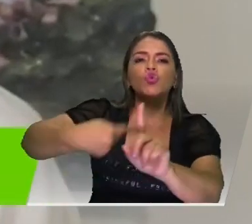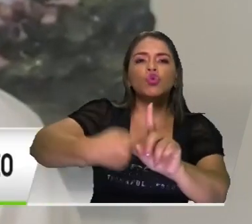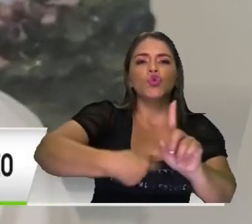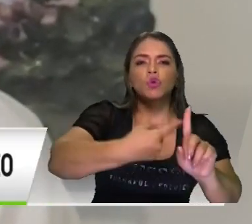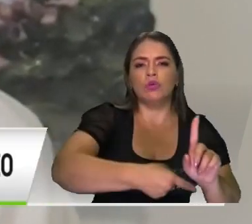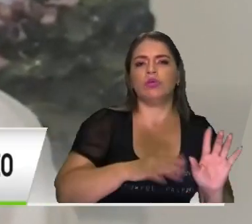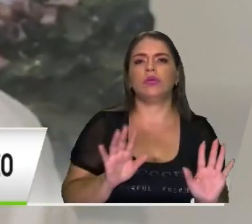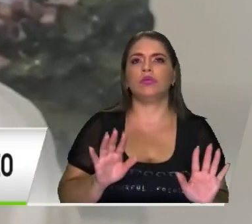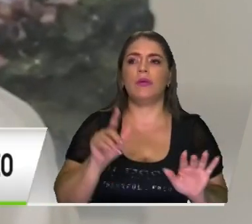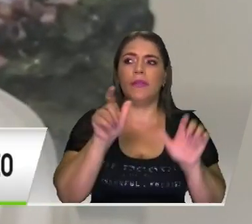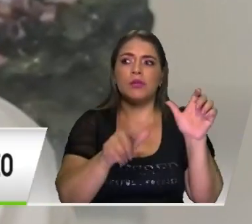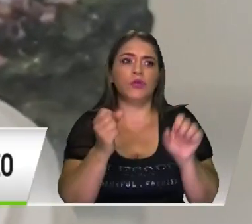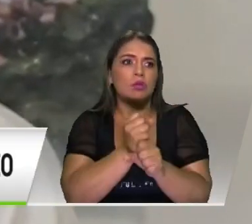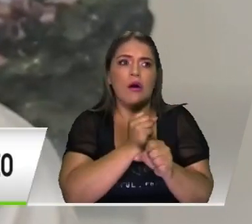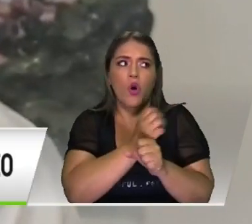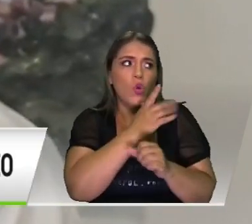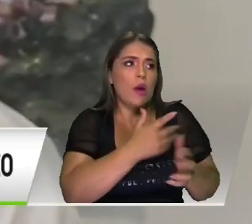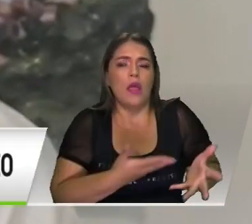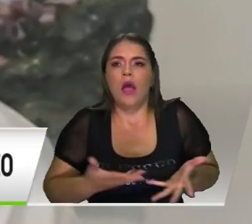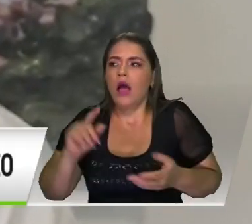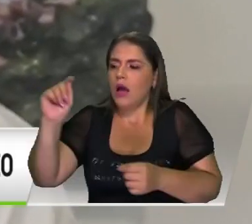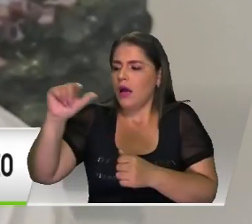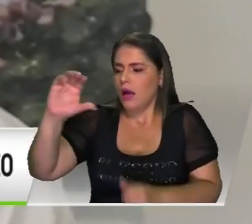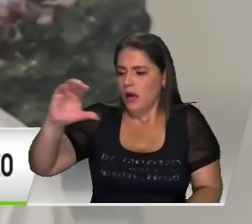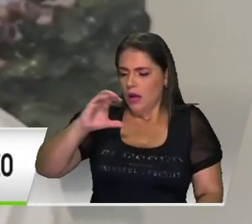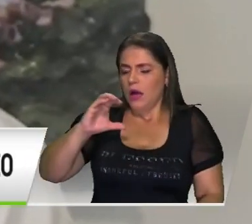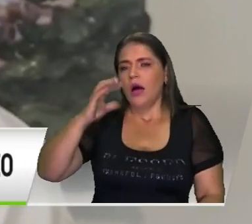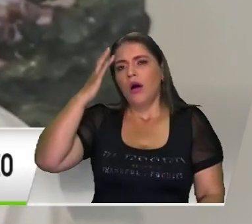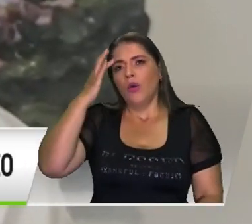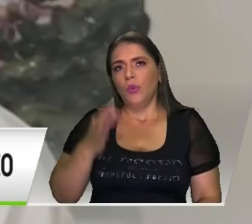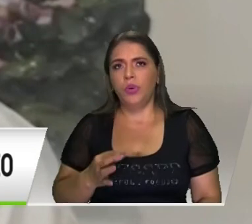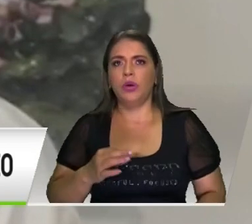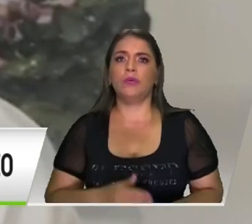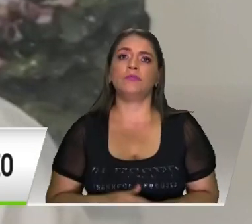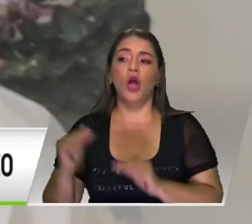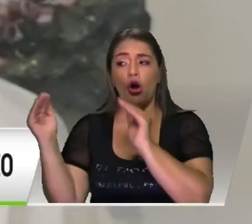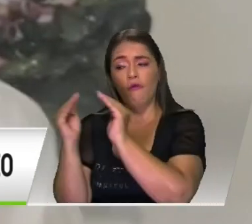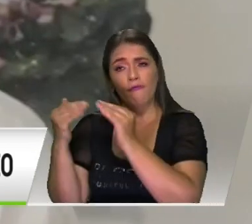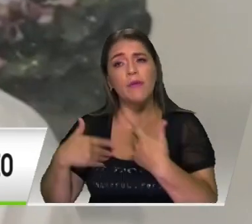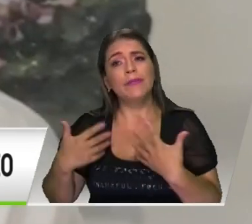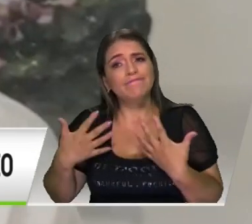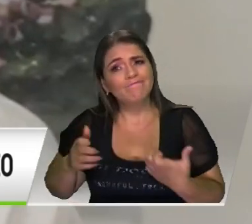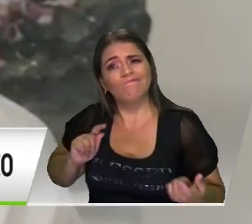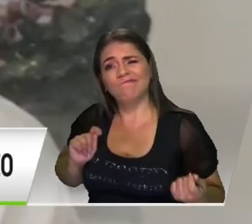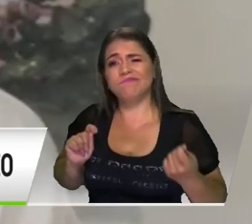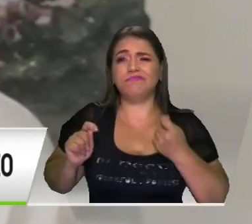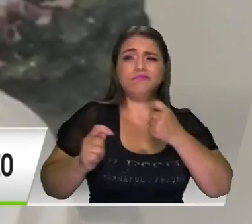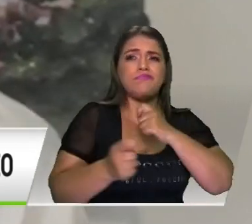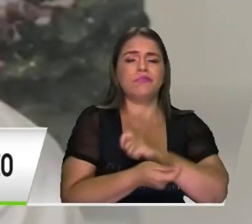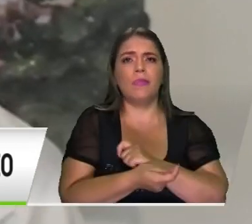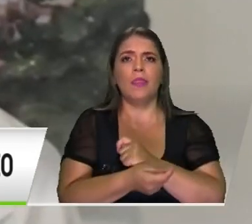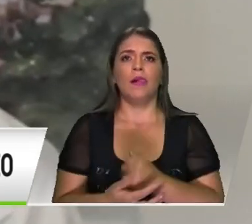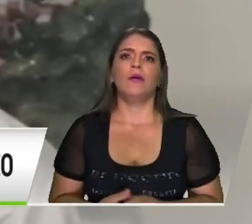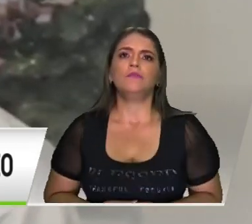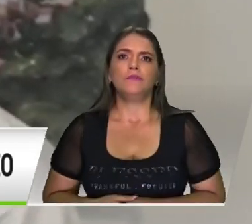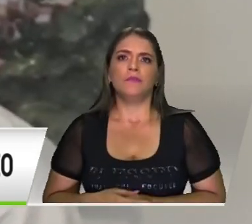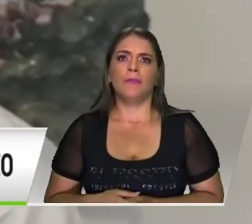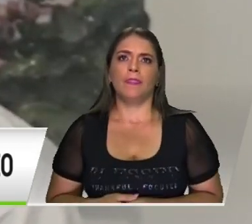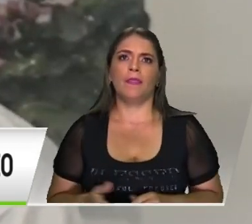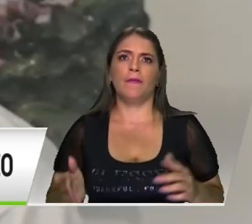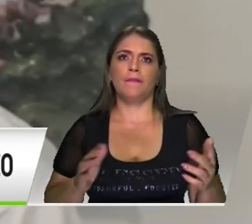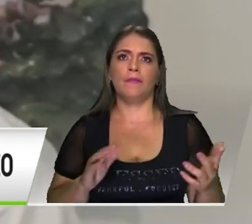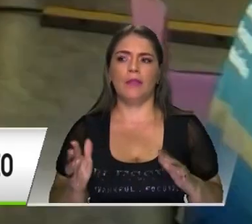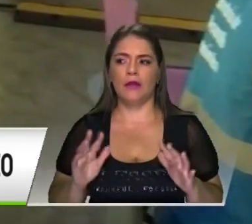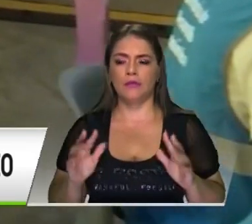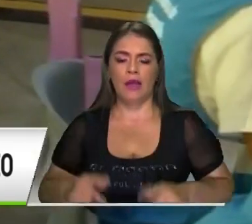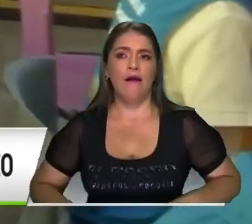para los trabajadores. Desde Confama creemos además que debe seguir evolucionando y mejorando para que cada vez tenga herramientas que permitan reconectarse más rápido a la